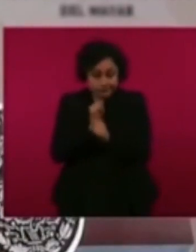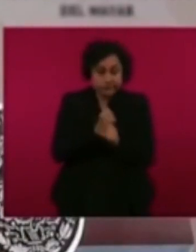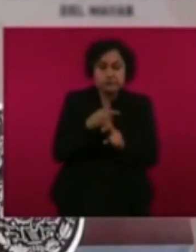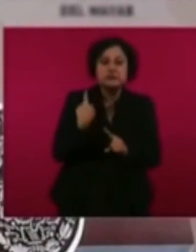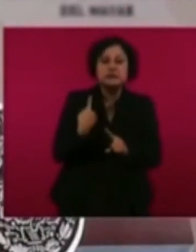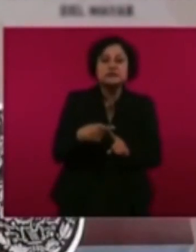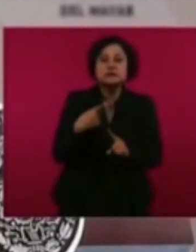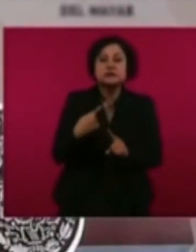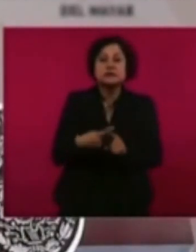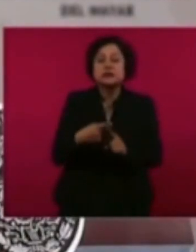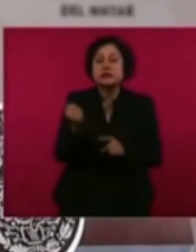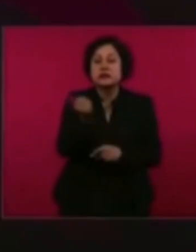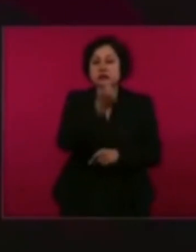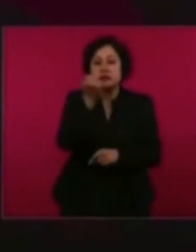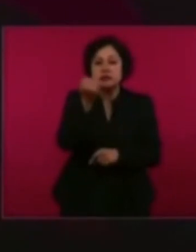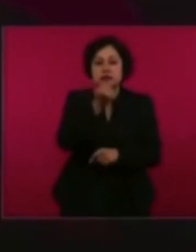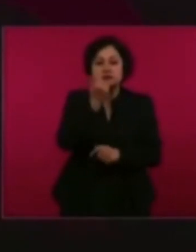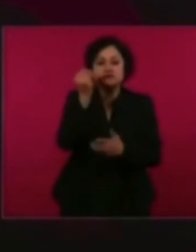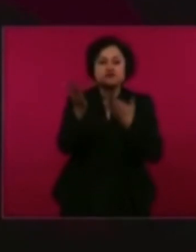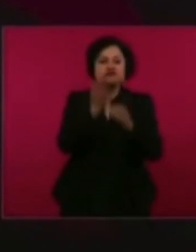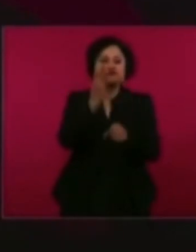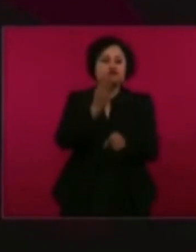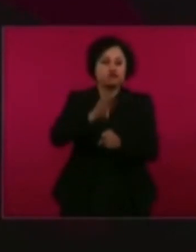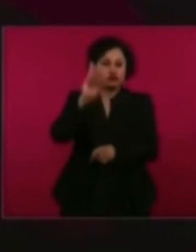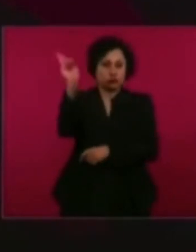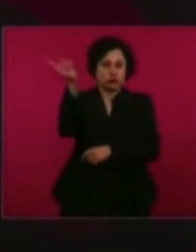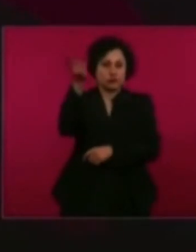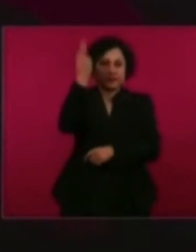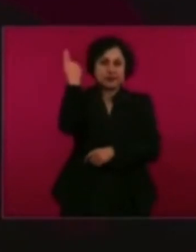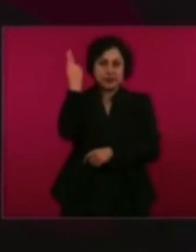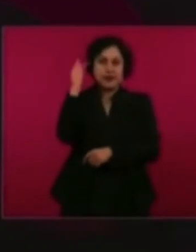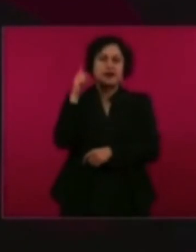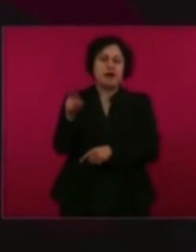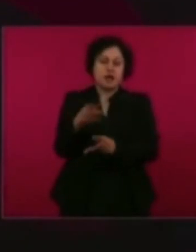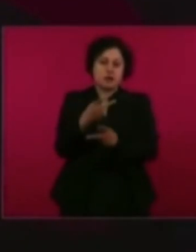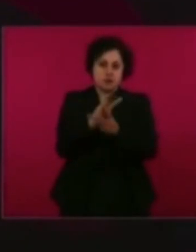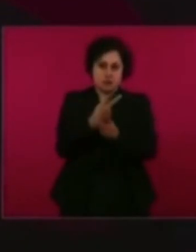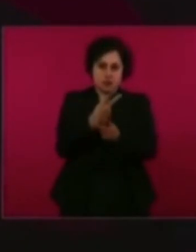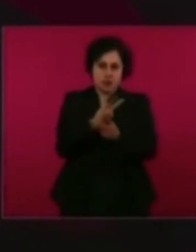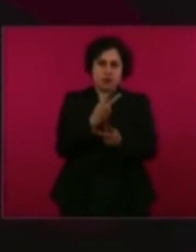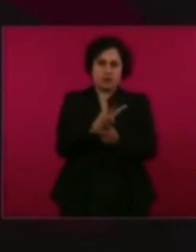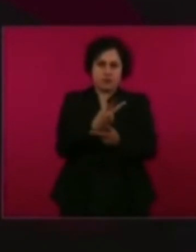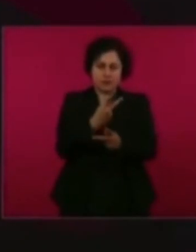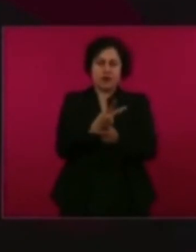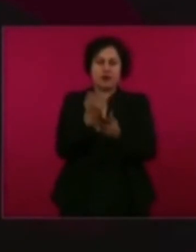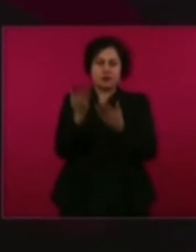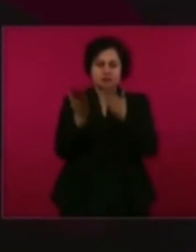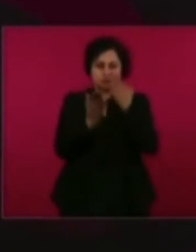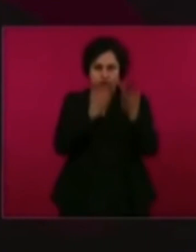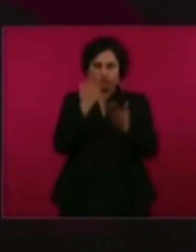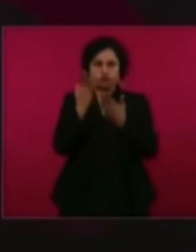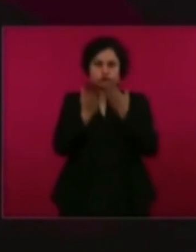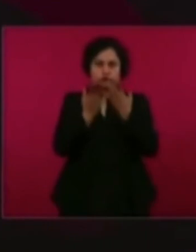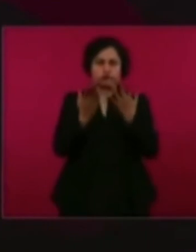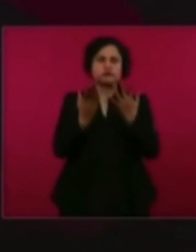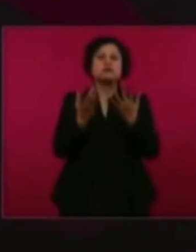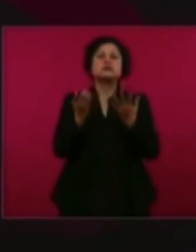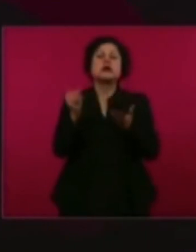unos universitarios, más que nada de preparatorias, con estudiantes del